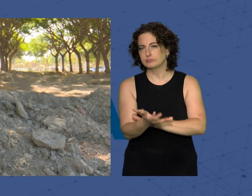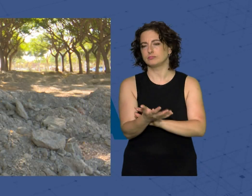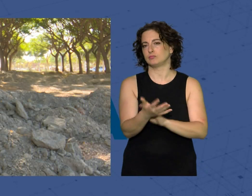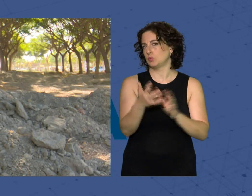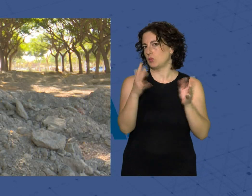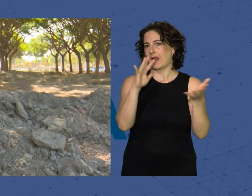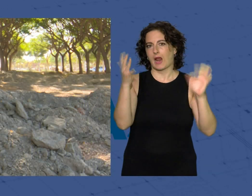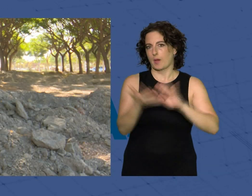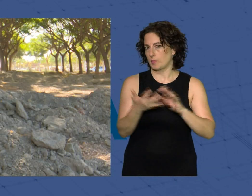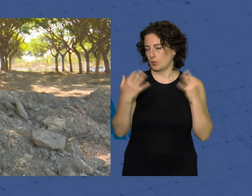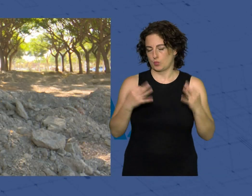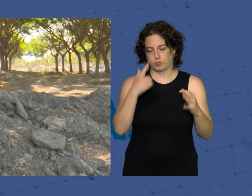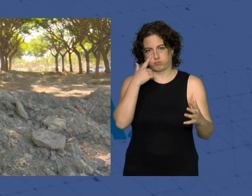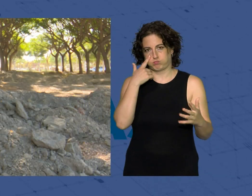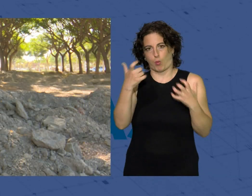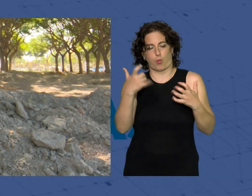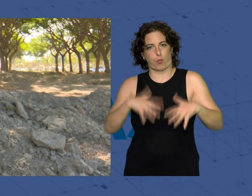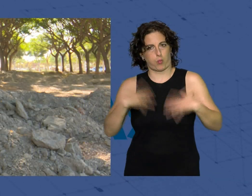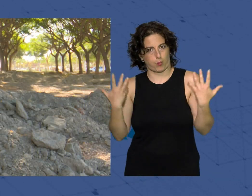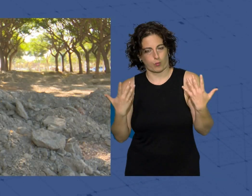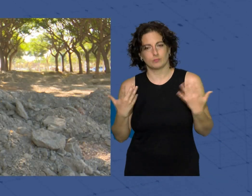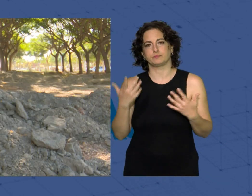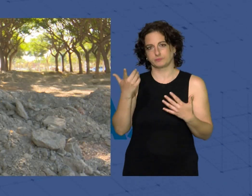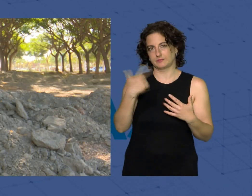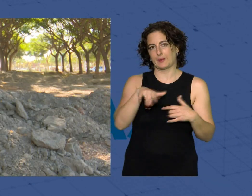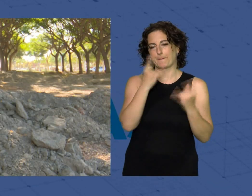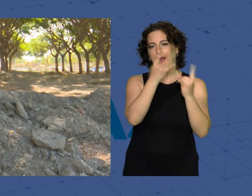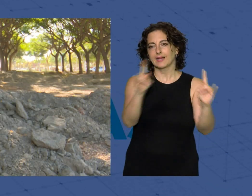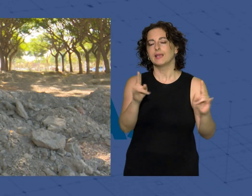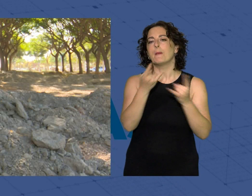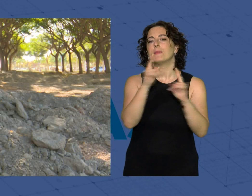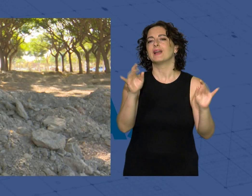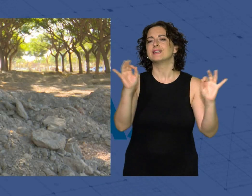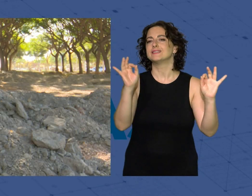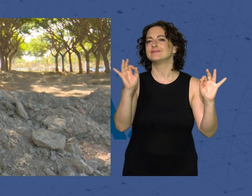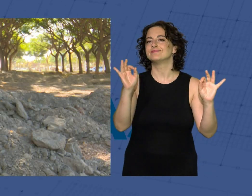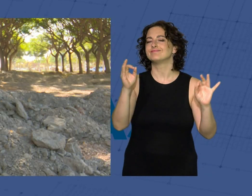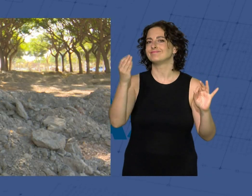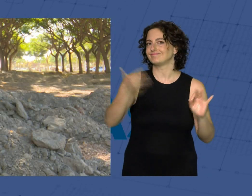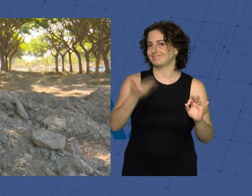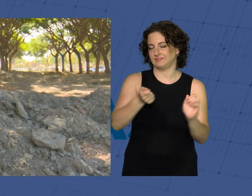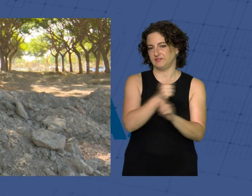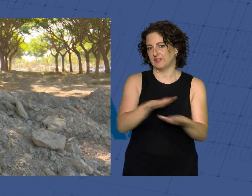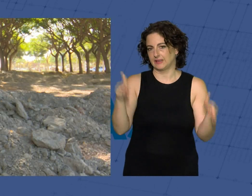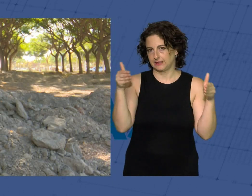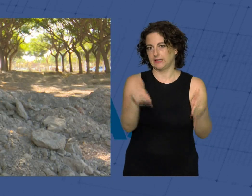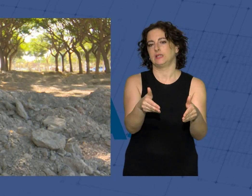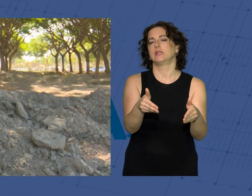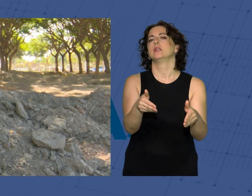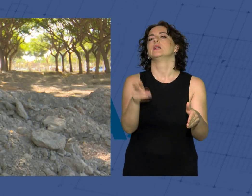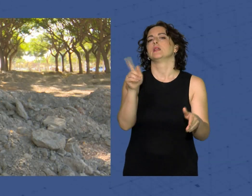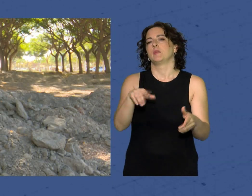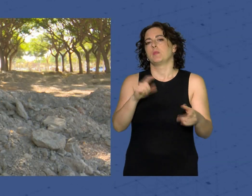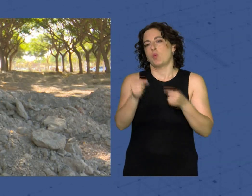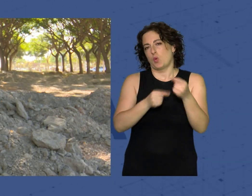cambio impactante para este parque es un parque que va a ser eminentemente infantil aunque luego se irá